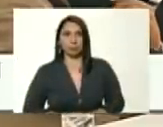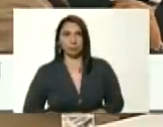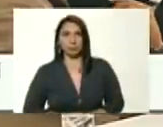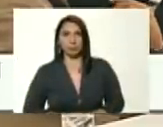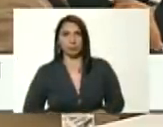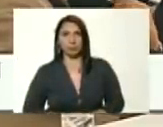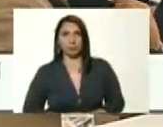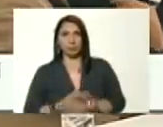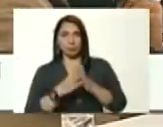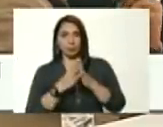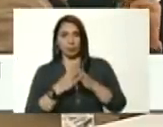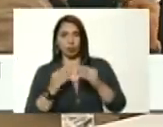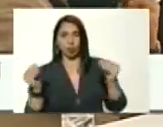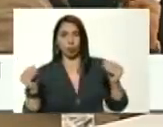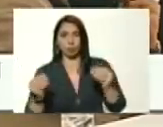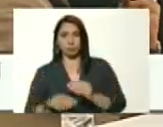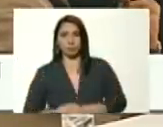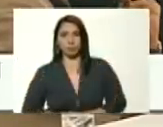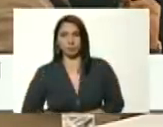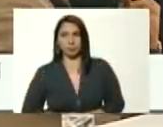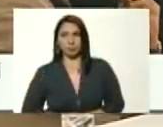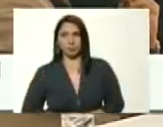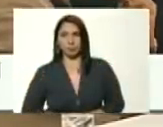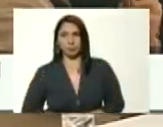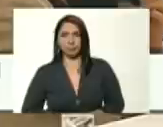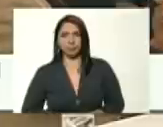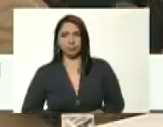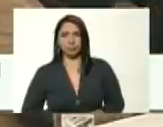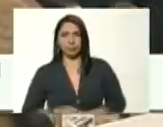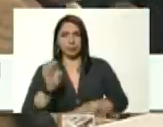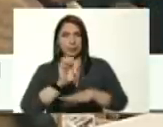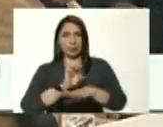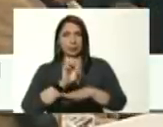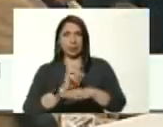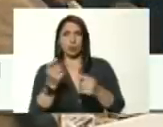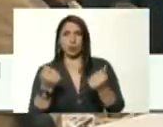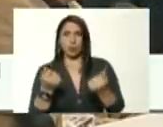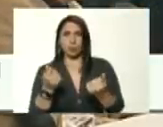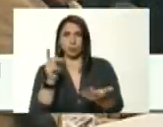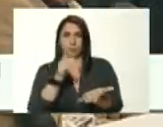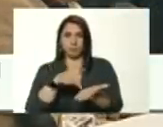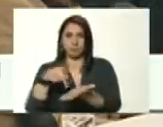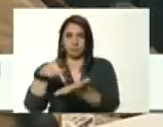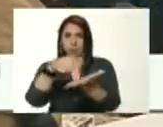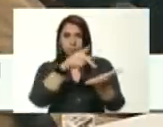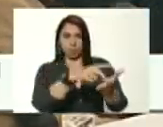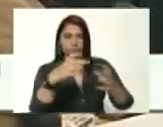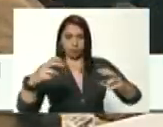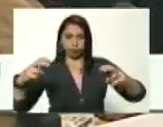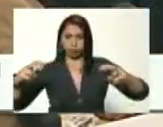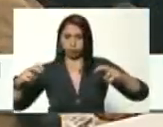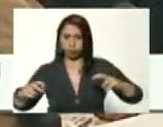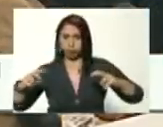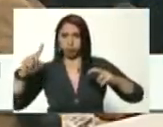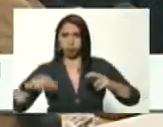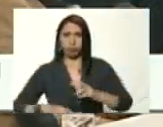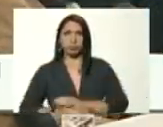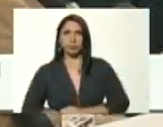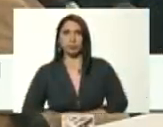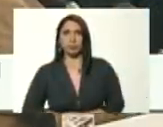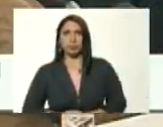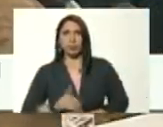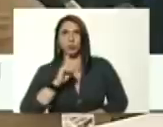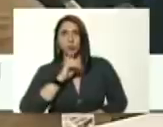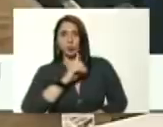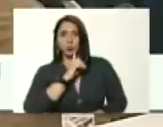a todos los sectores económicos que están presentes y a los sectores académicos en nombre